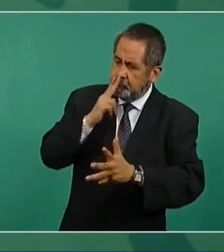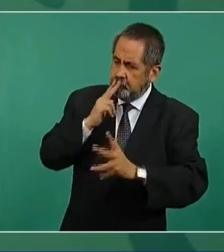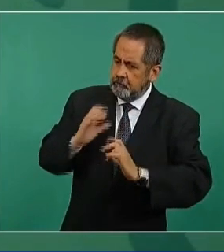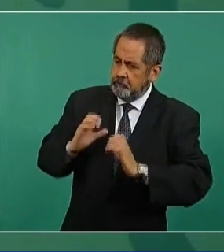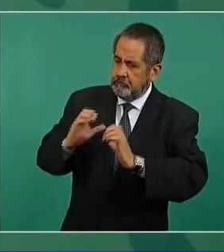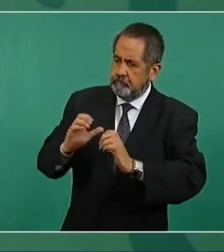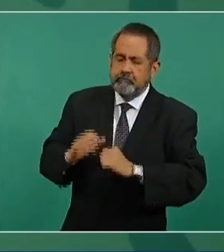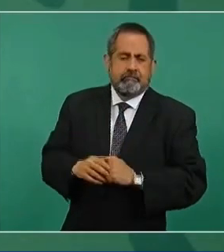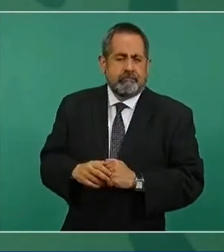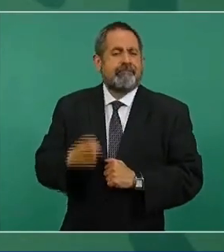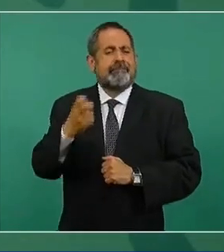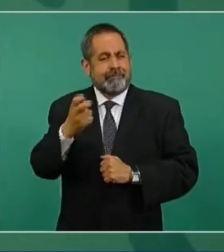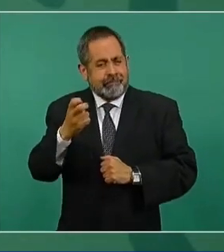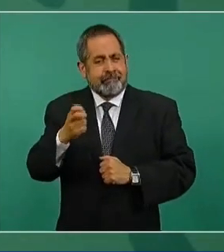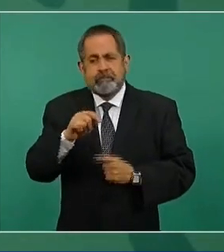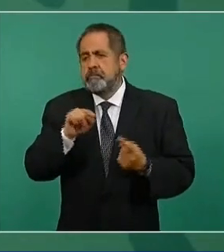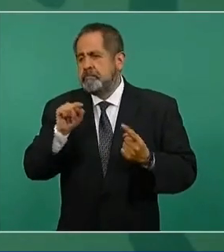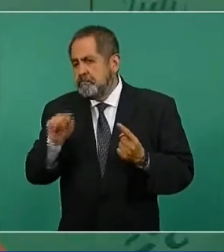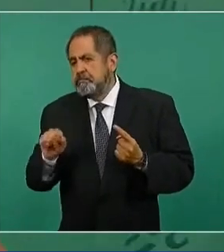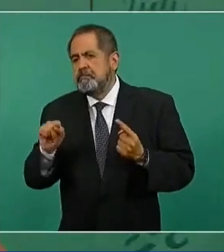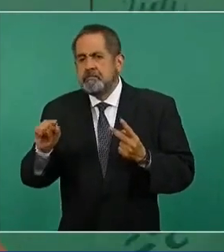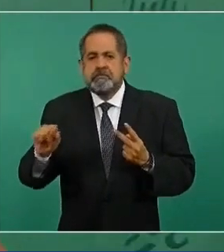Y así